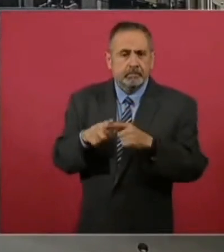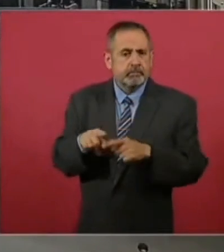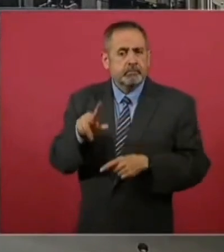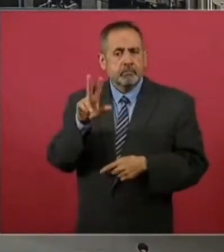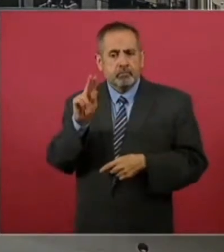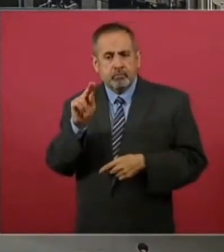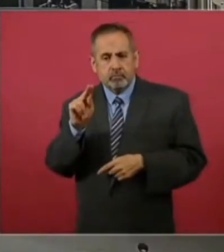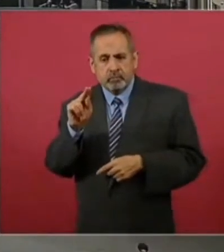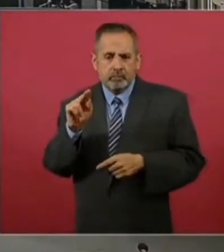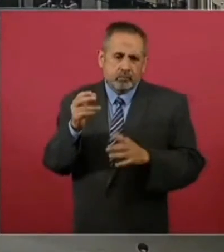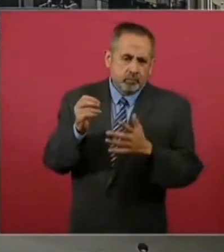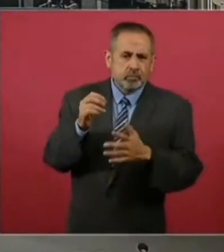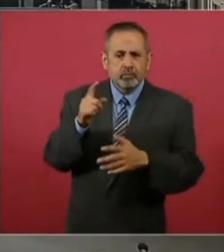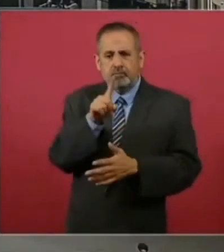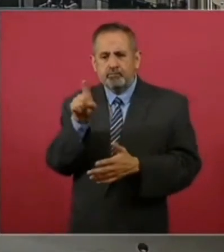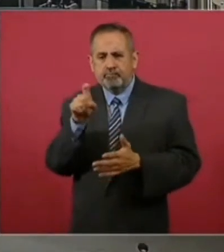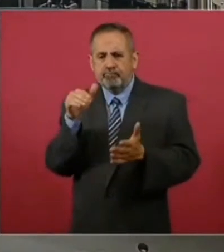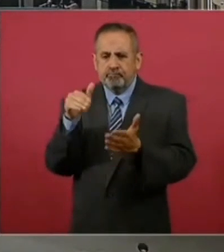80, 100 mil